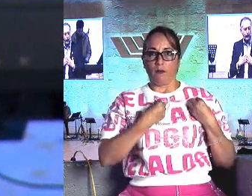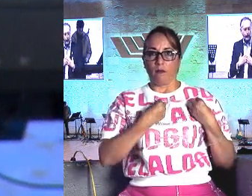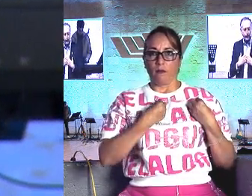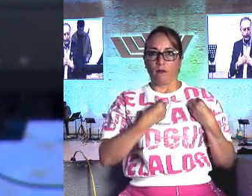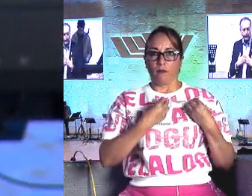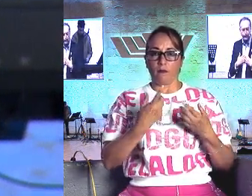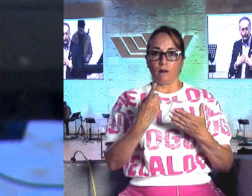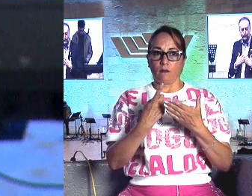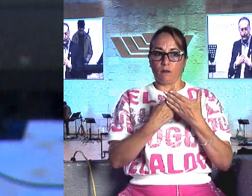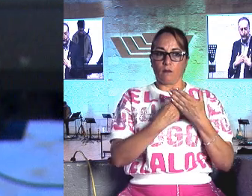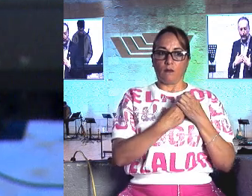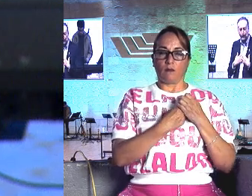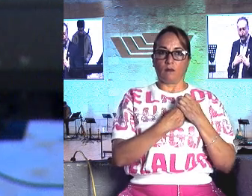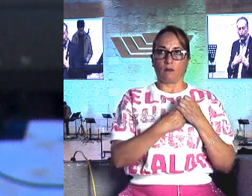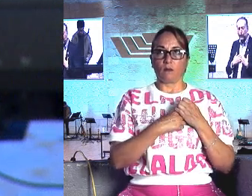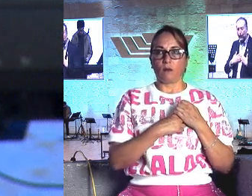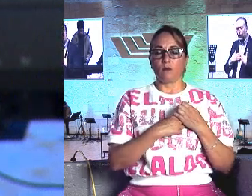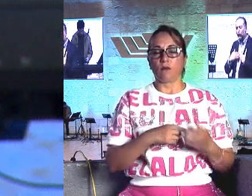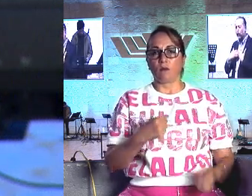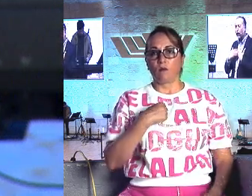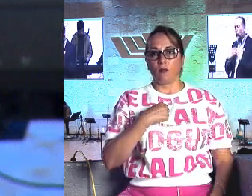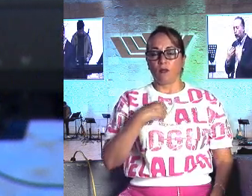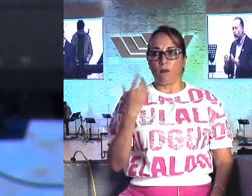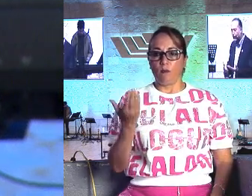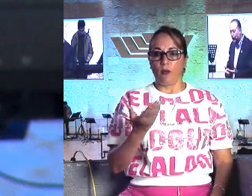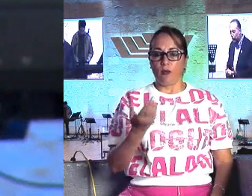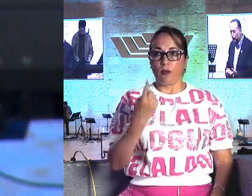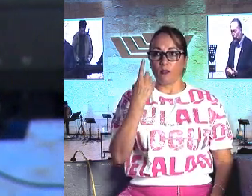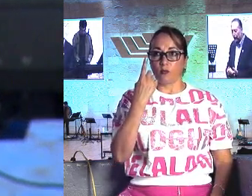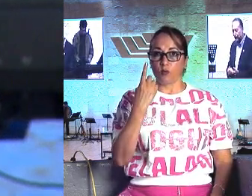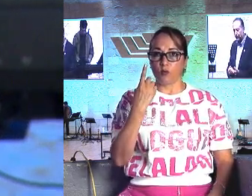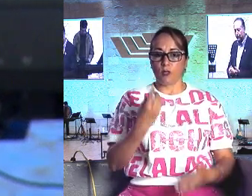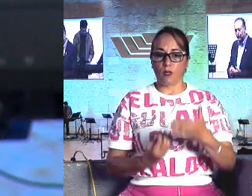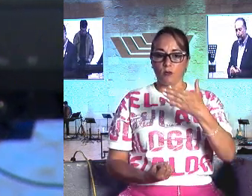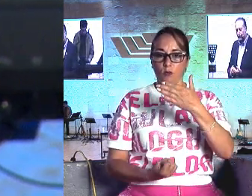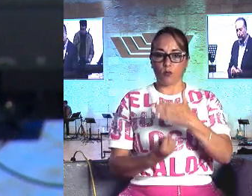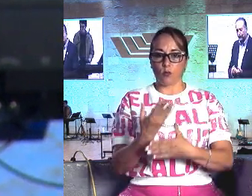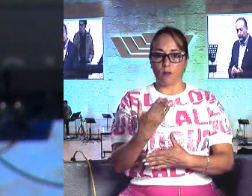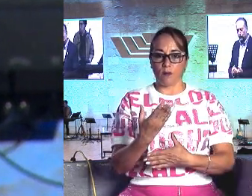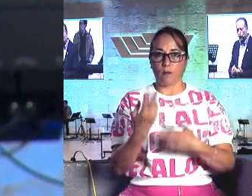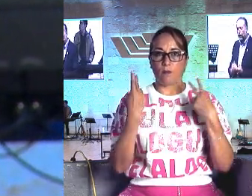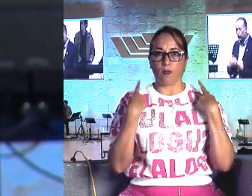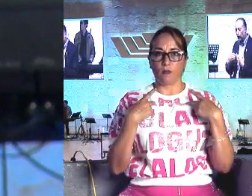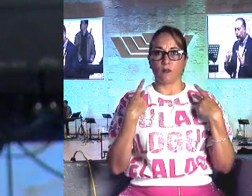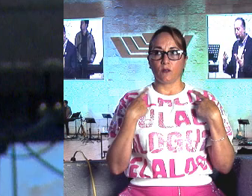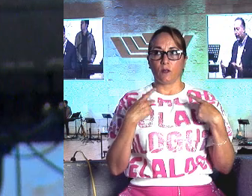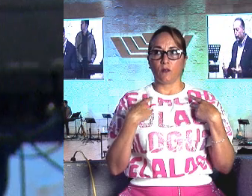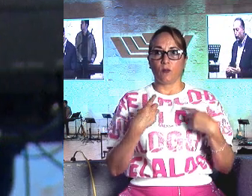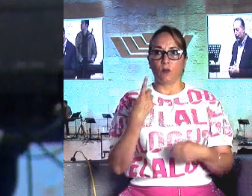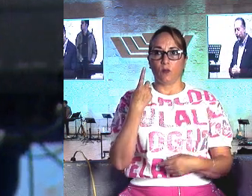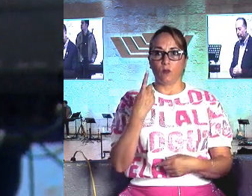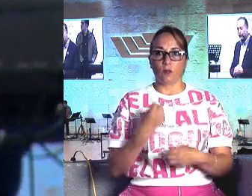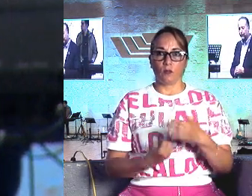mí y me hagas una nueva persona, una nueva